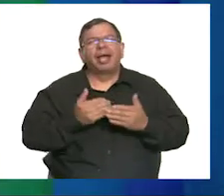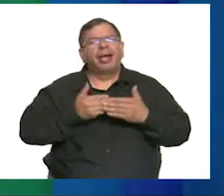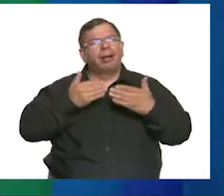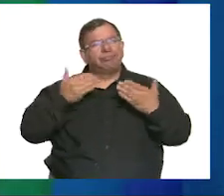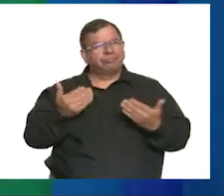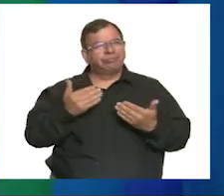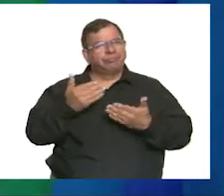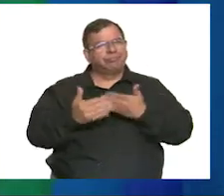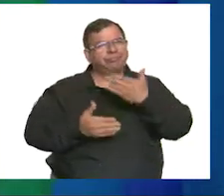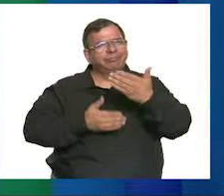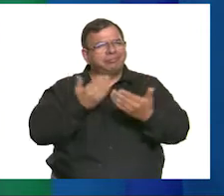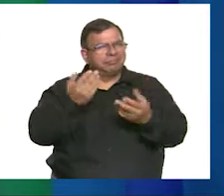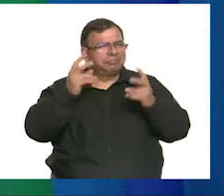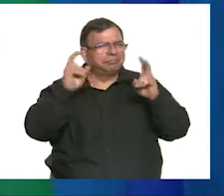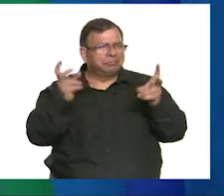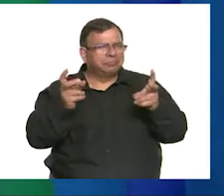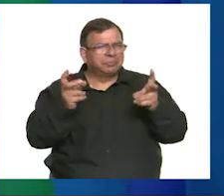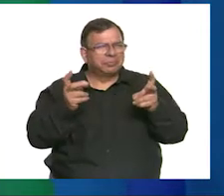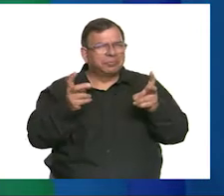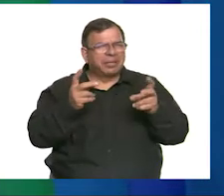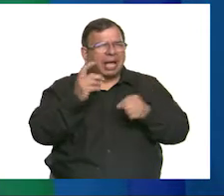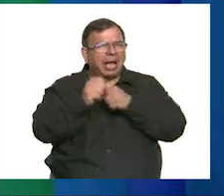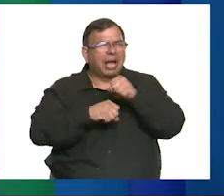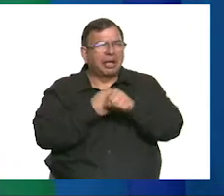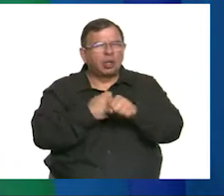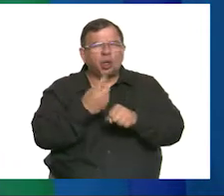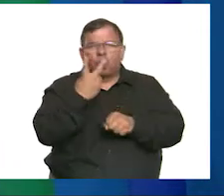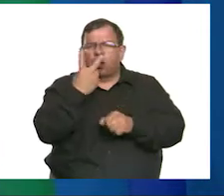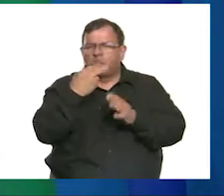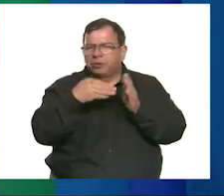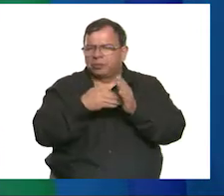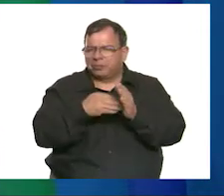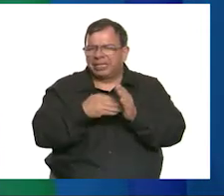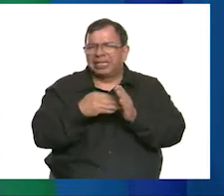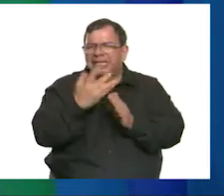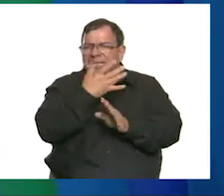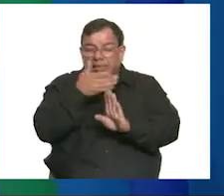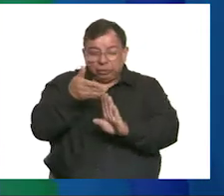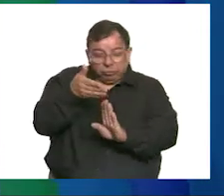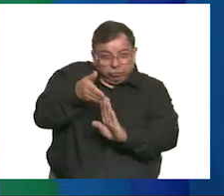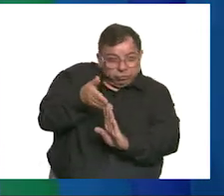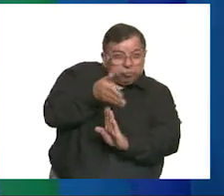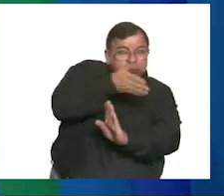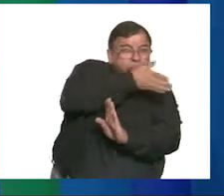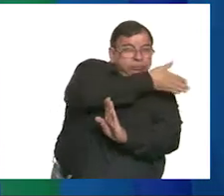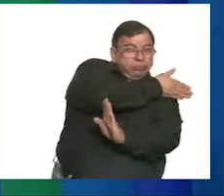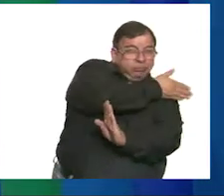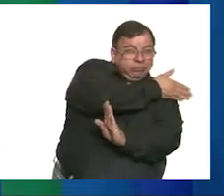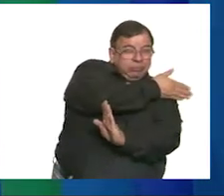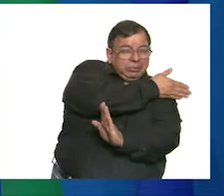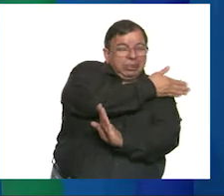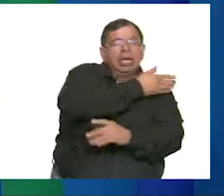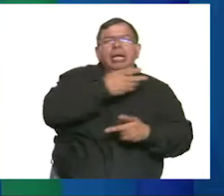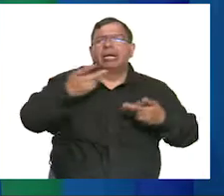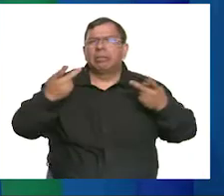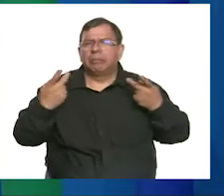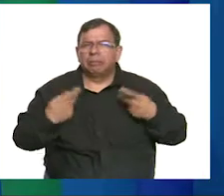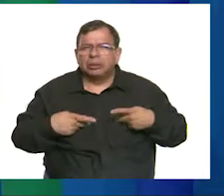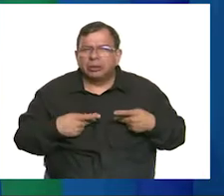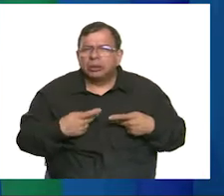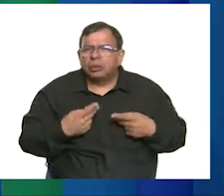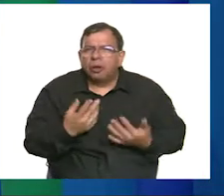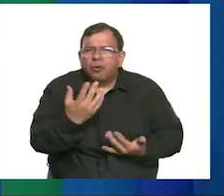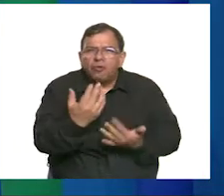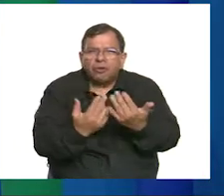Continuando con el tema, aproximadamente en el año 2500 antes de nuestra era, el ser humano empezó a utilizar el fuego para